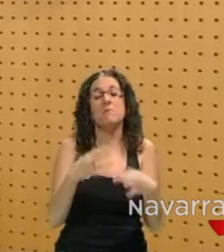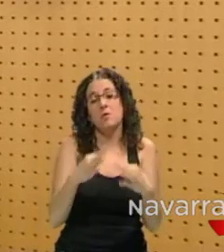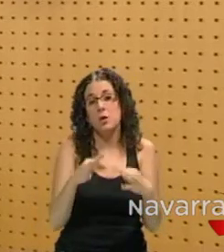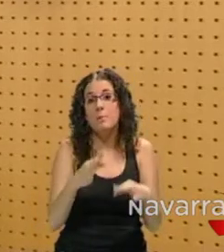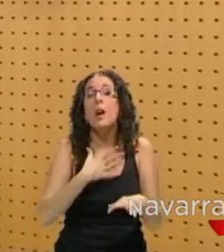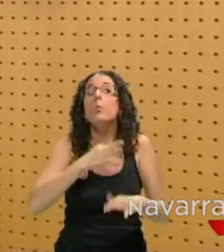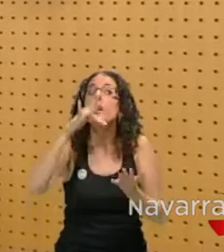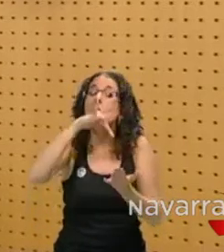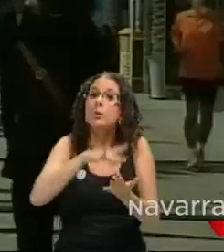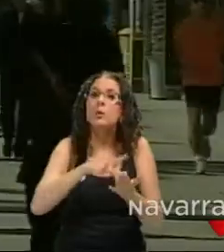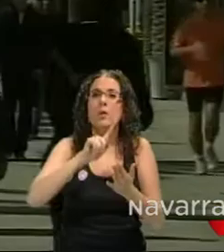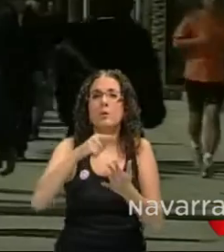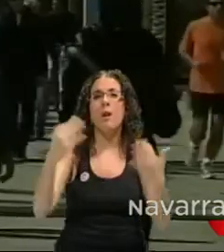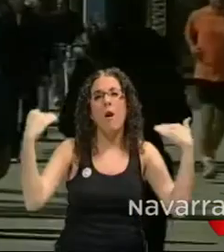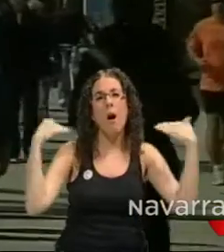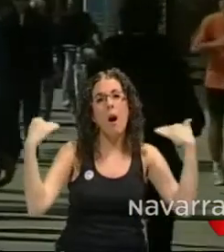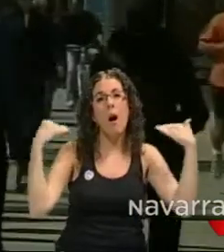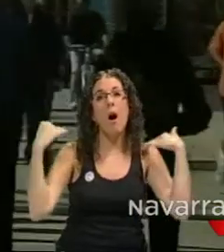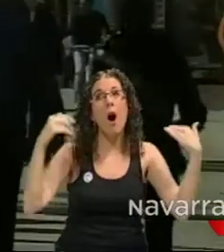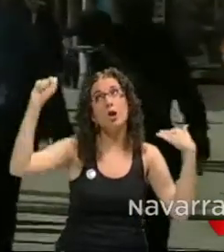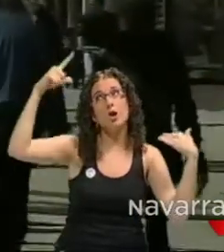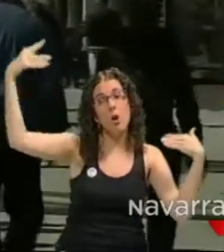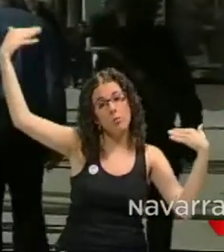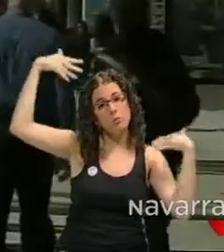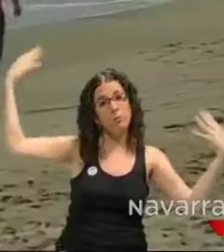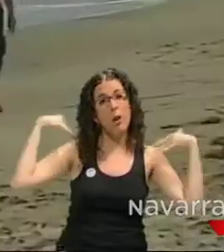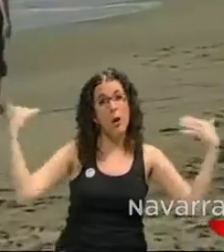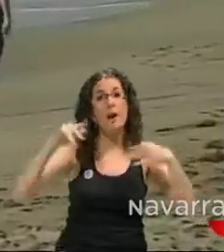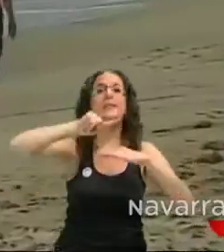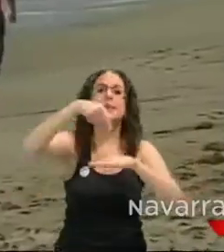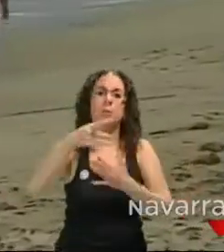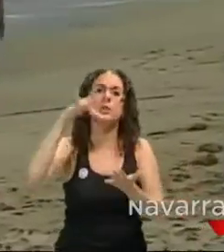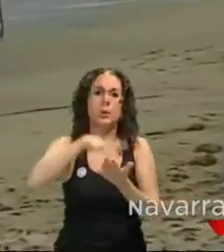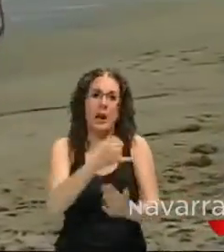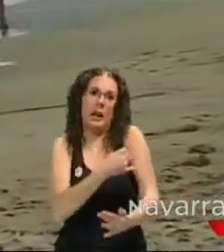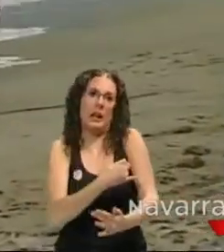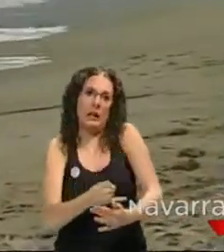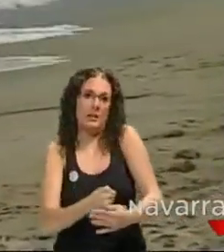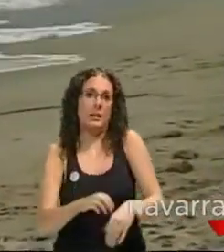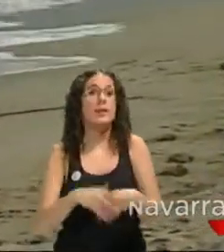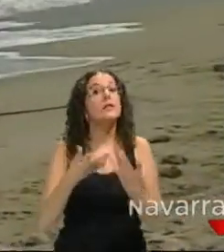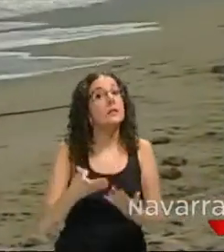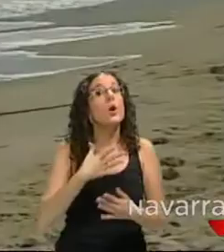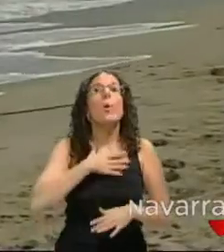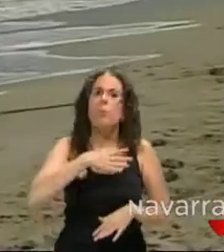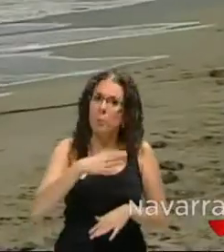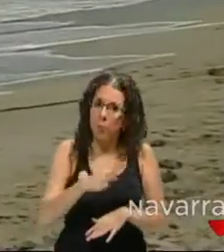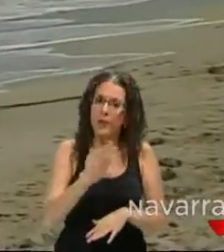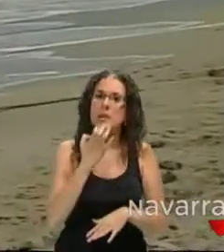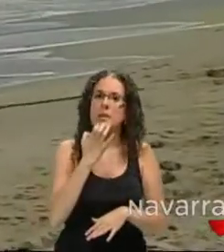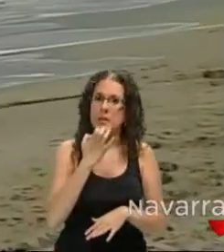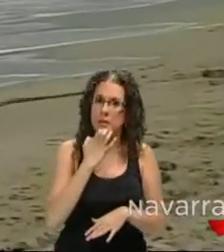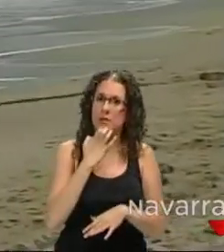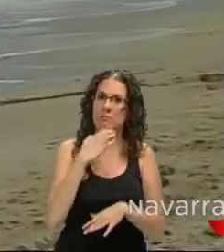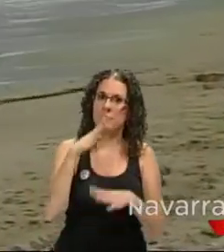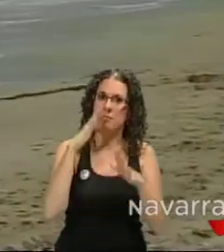físico intenso, normalmente al sol. Hasta la forma más grave, el golpe de calor, que puede conducir, si no se trata precoz y adecuadamente, a un